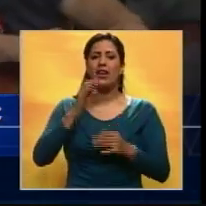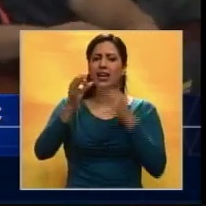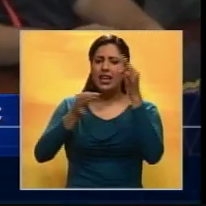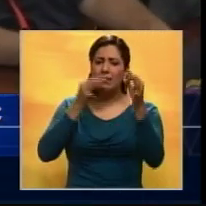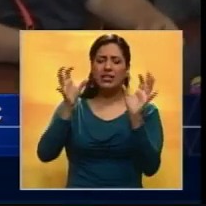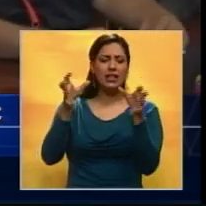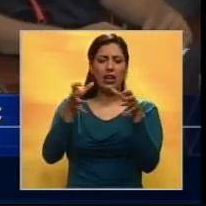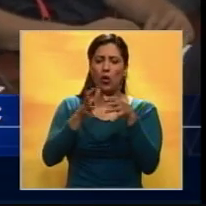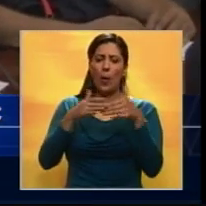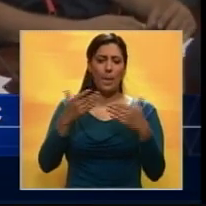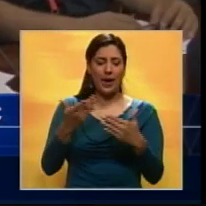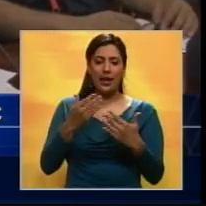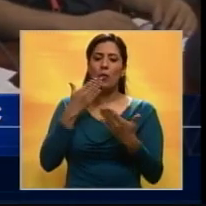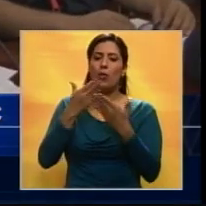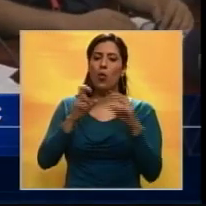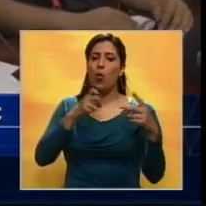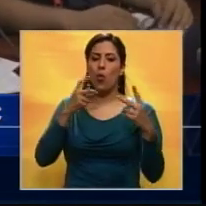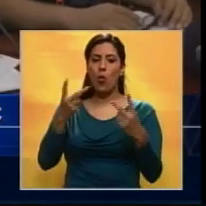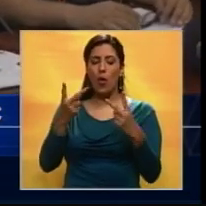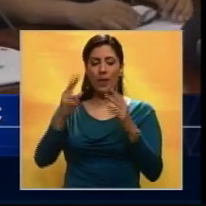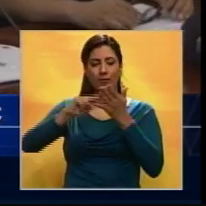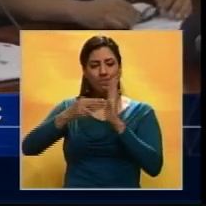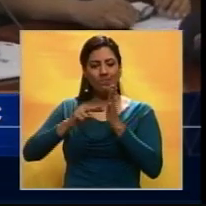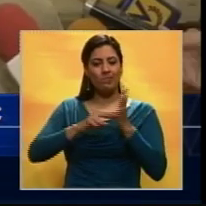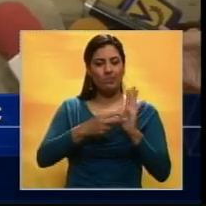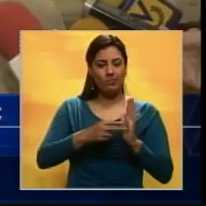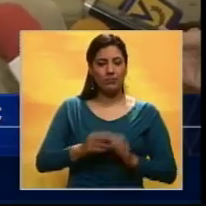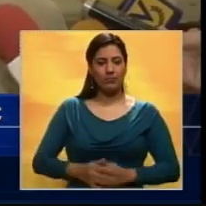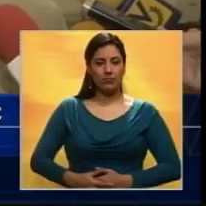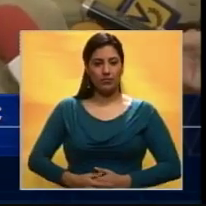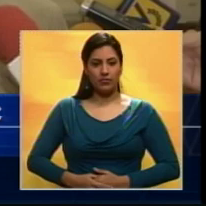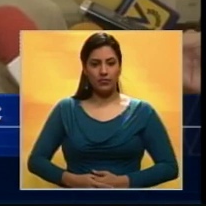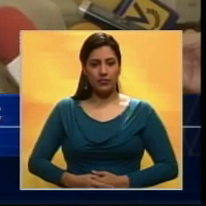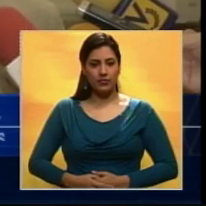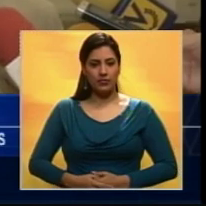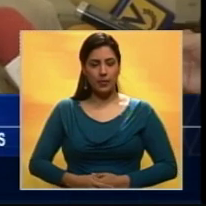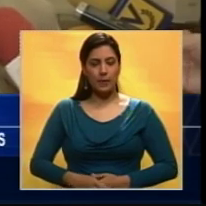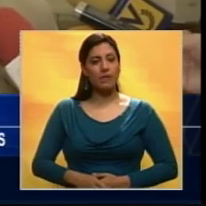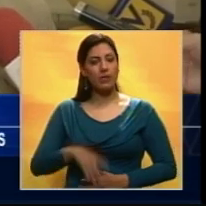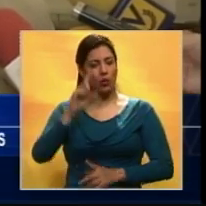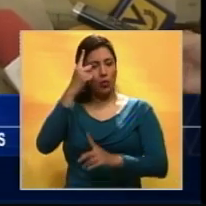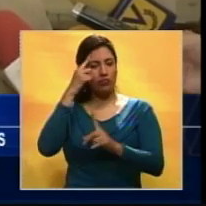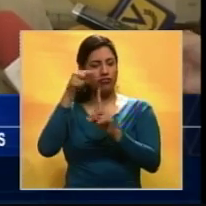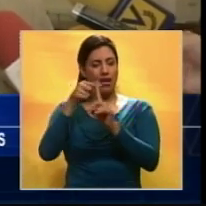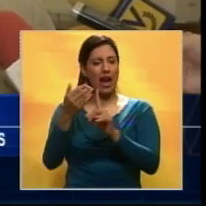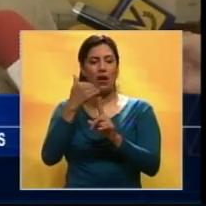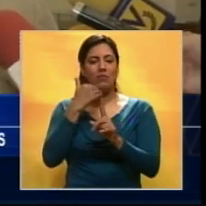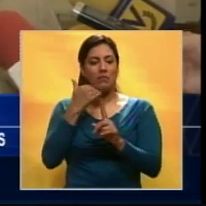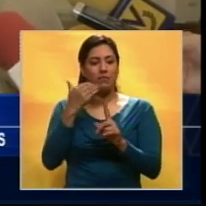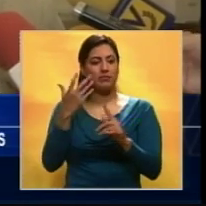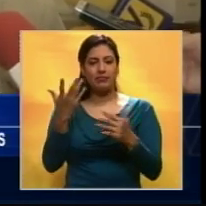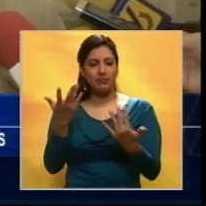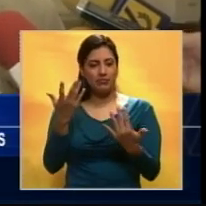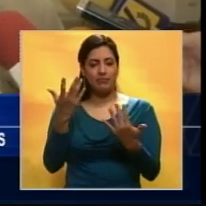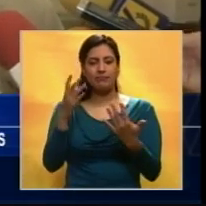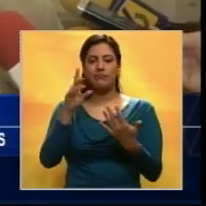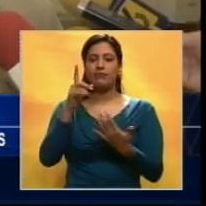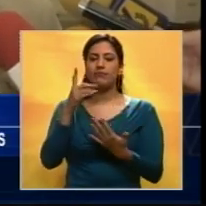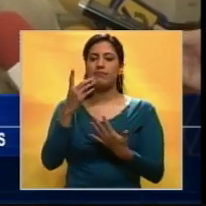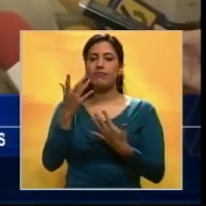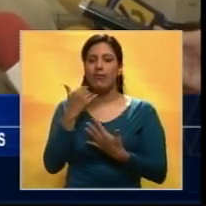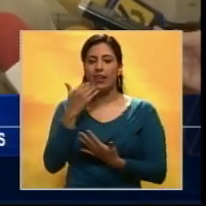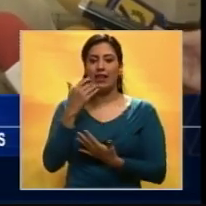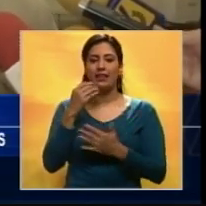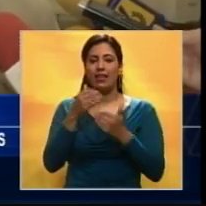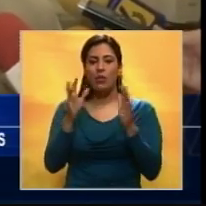sostuvieron una reunión para replantear las estrategias. Un elemento que queremos colocar en relieve que tiene que ver con